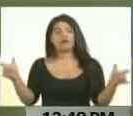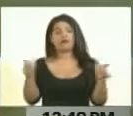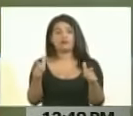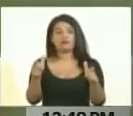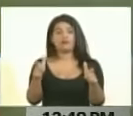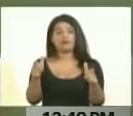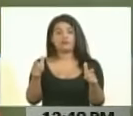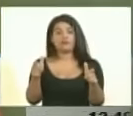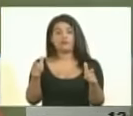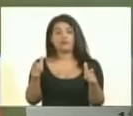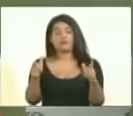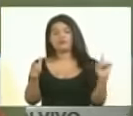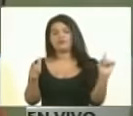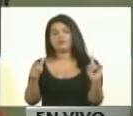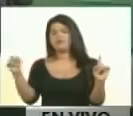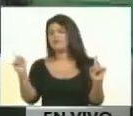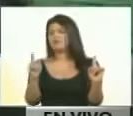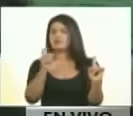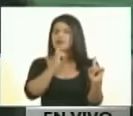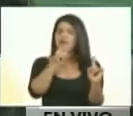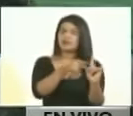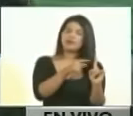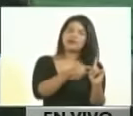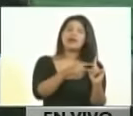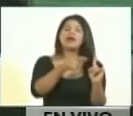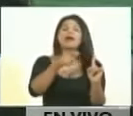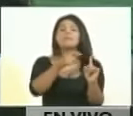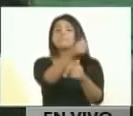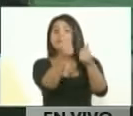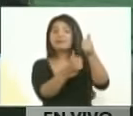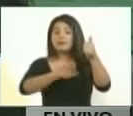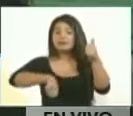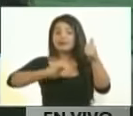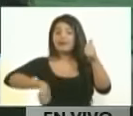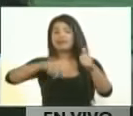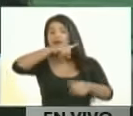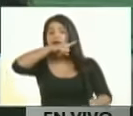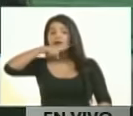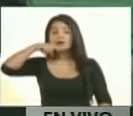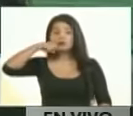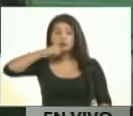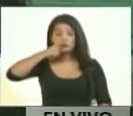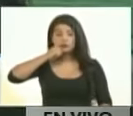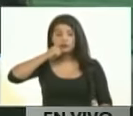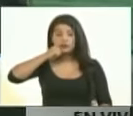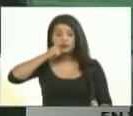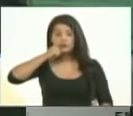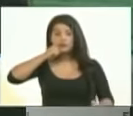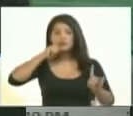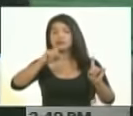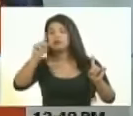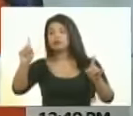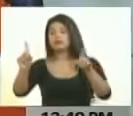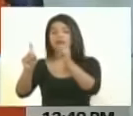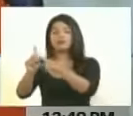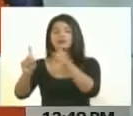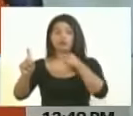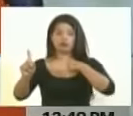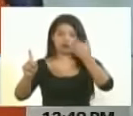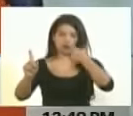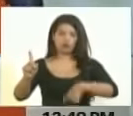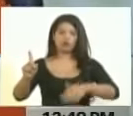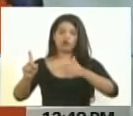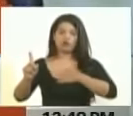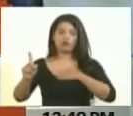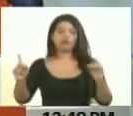copresidida por el vicepresidente Dmitry Rogozin y por mi persona. Fue